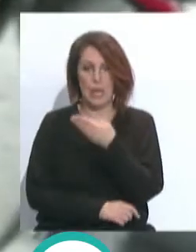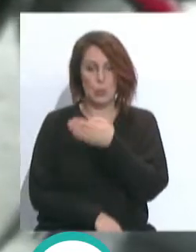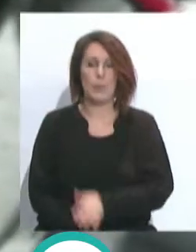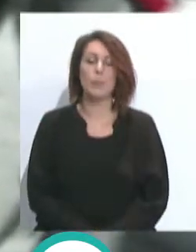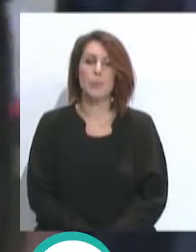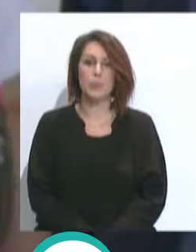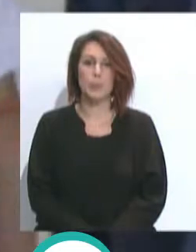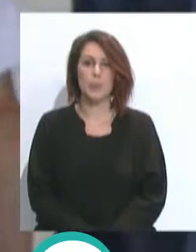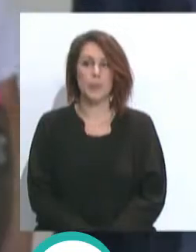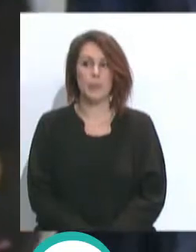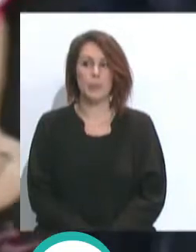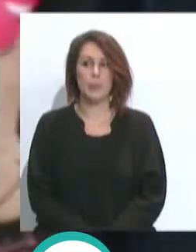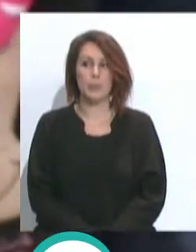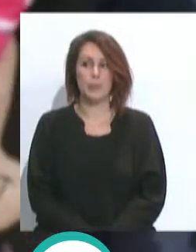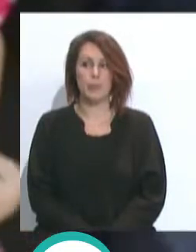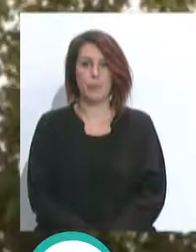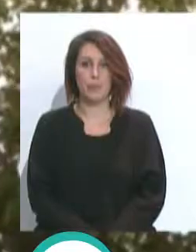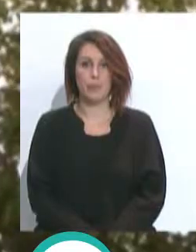bachillerato.